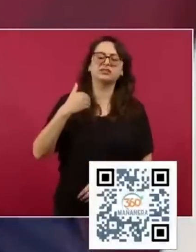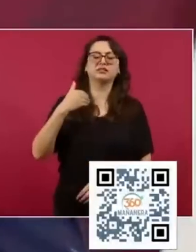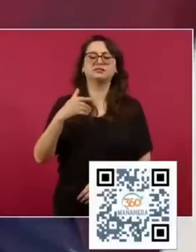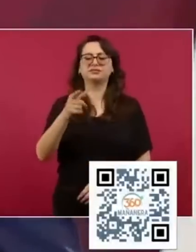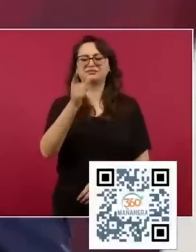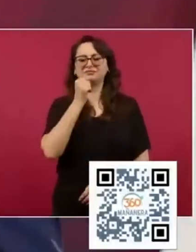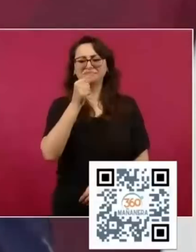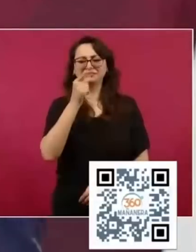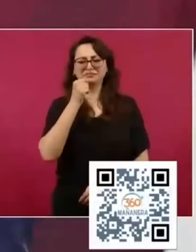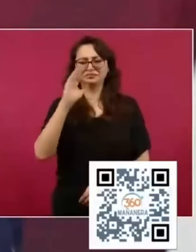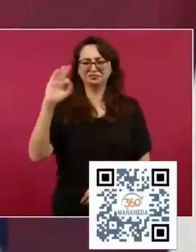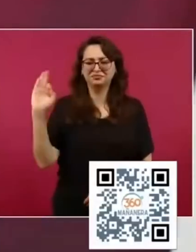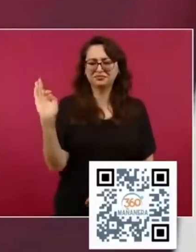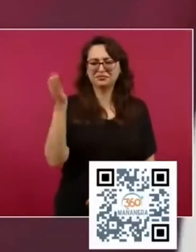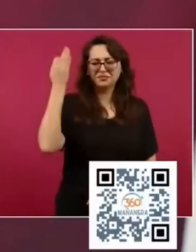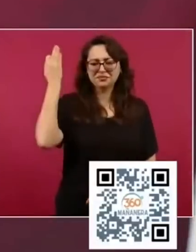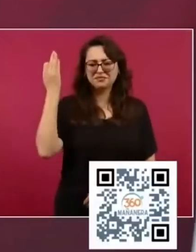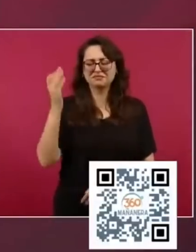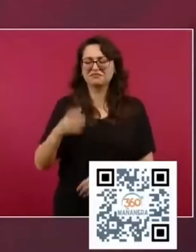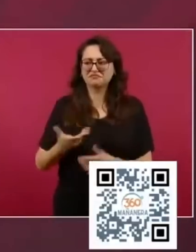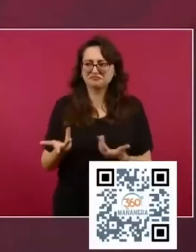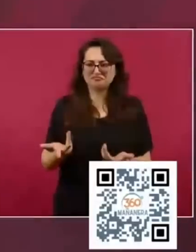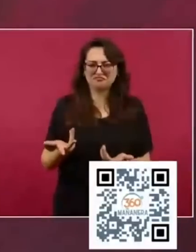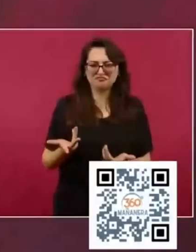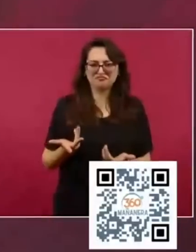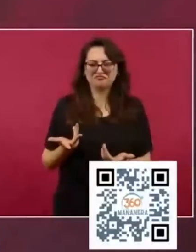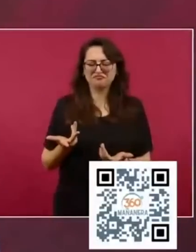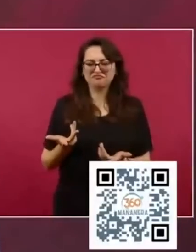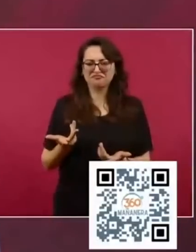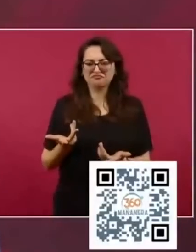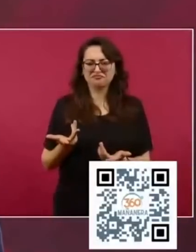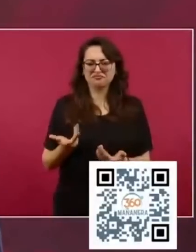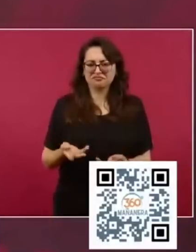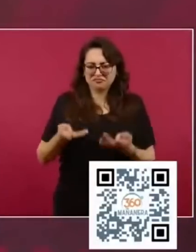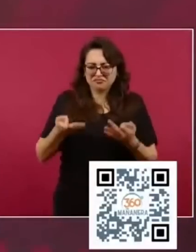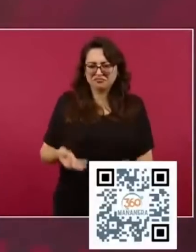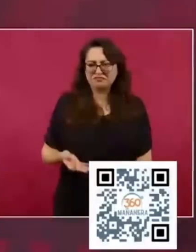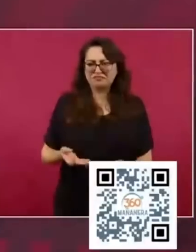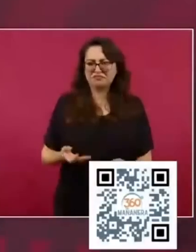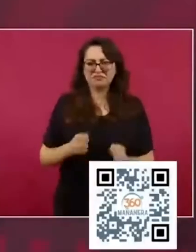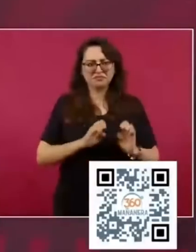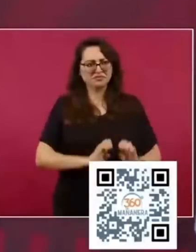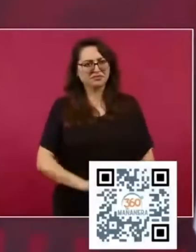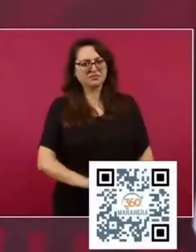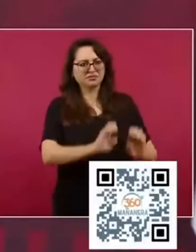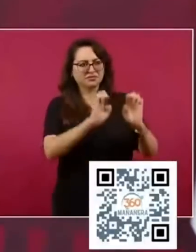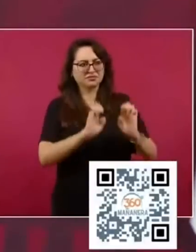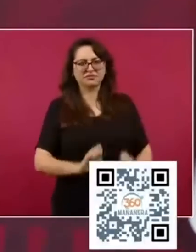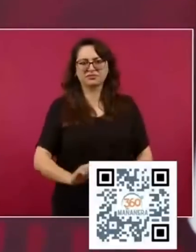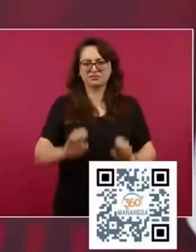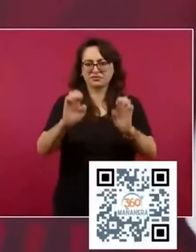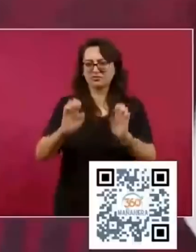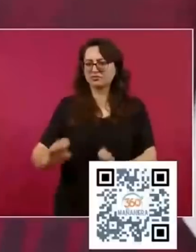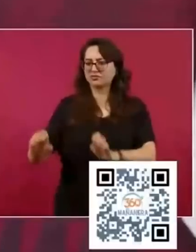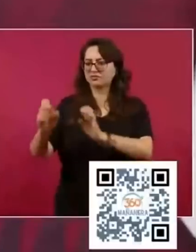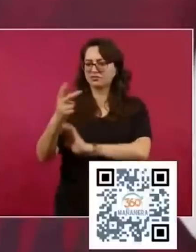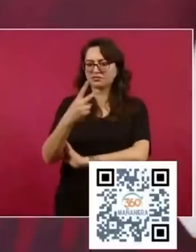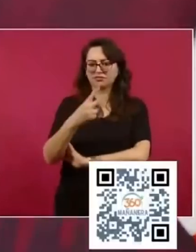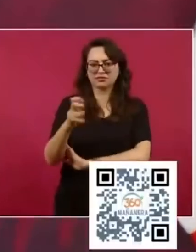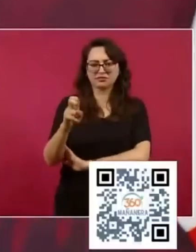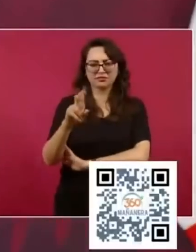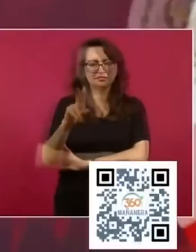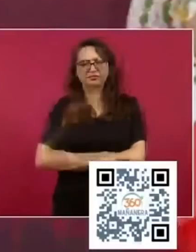había este alcanzado a construir ochenta